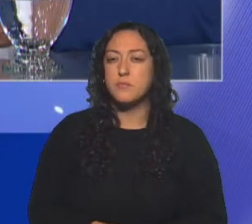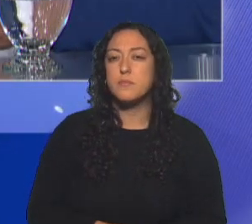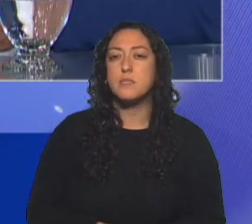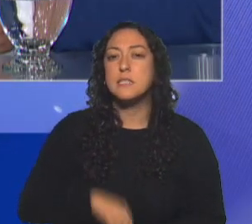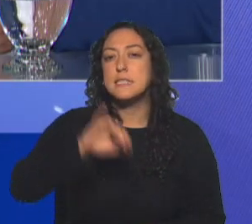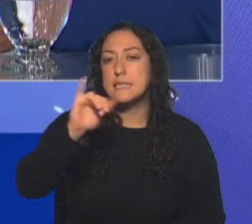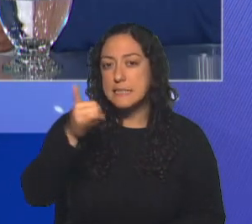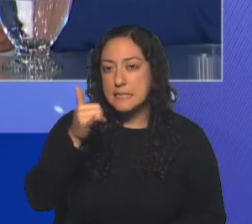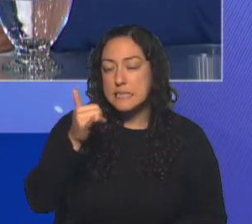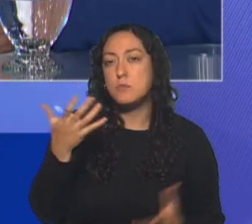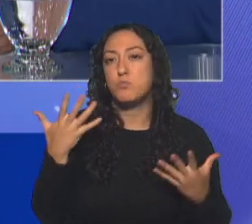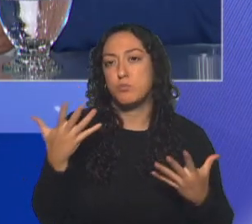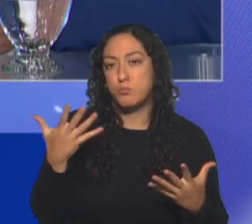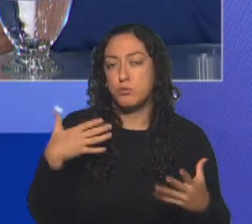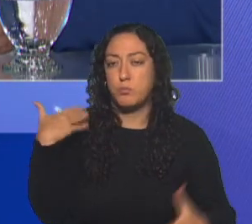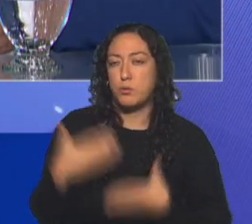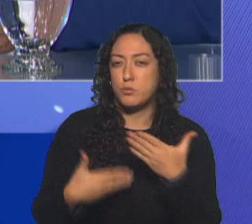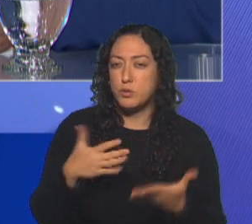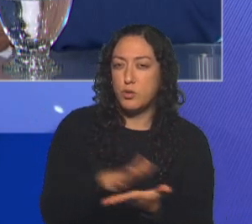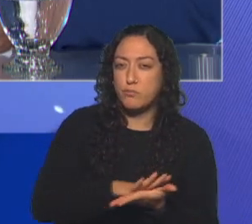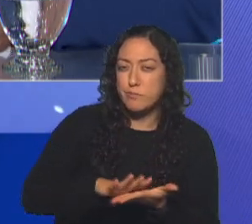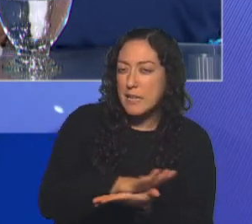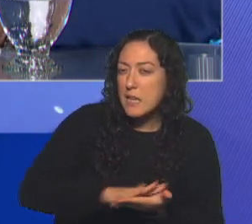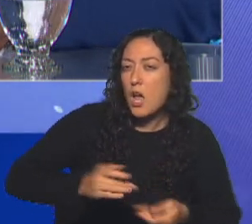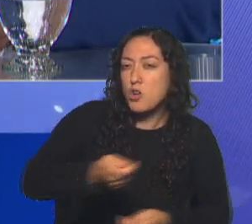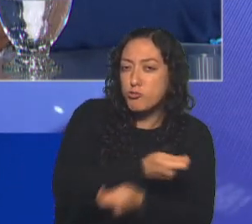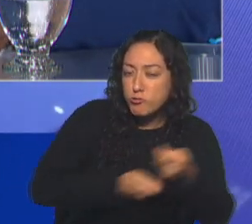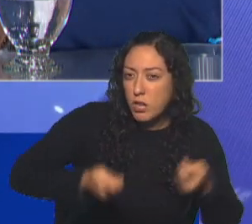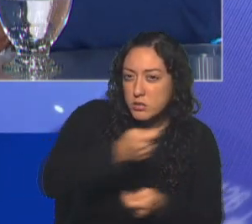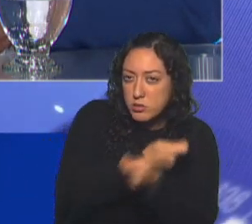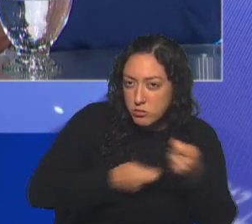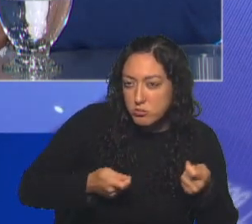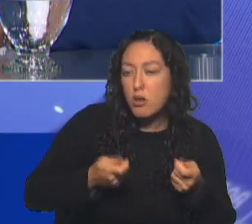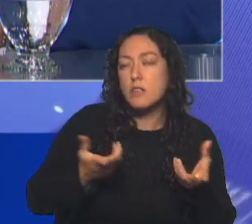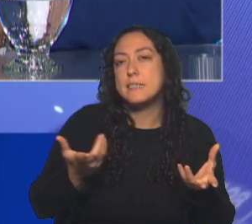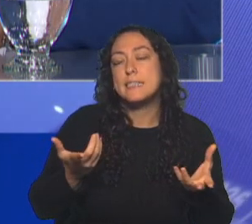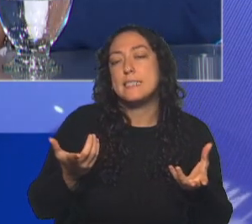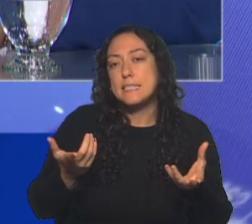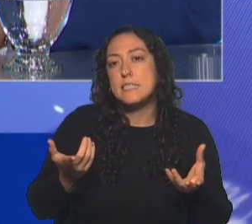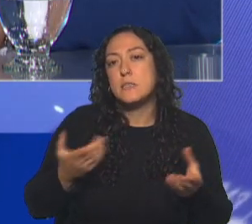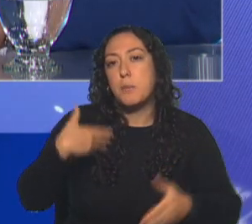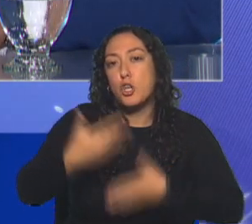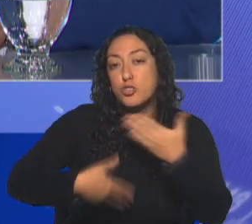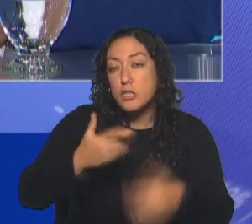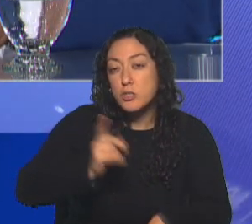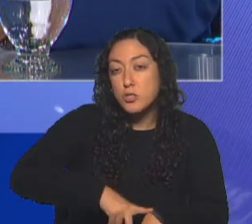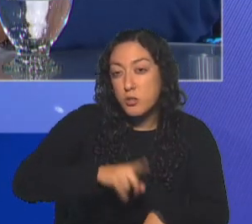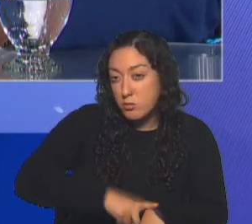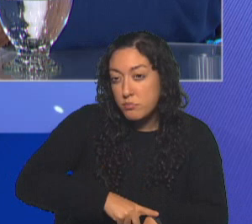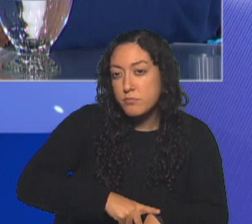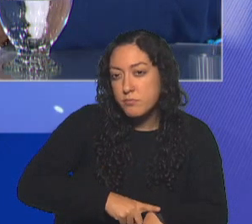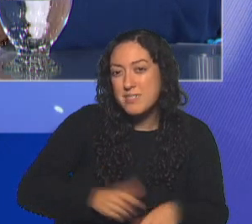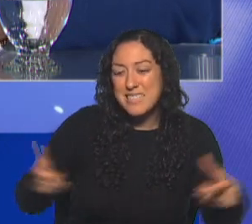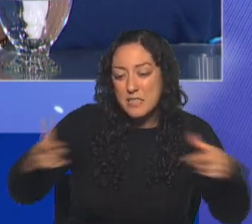Por supuesto, cuando uno está en un proceso de negociación, todas las declaraciones que se hacen a posteriori de una reunión